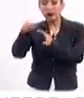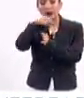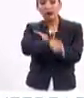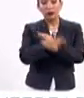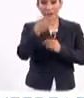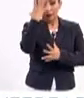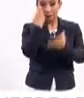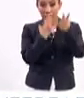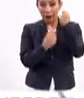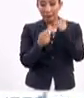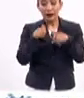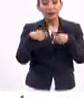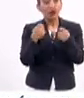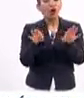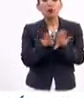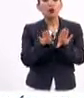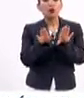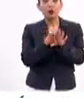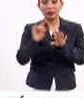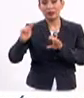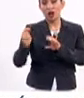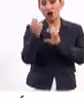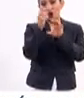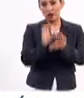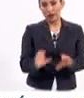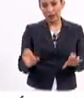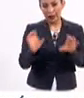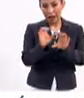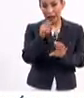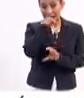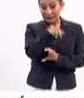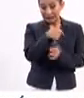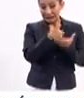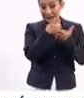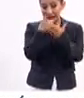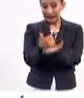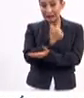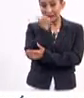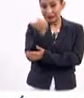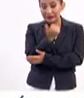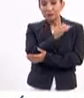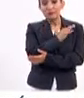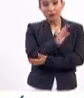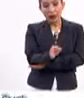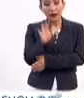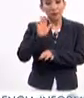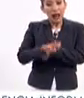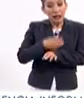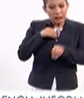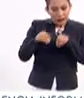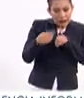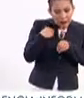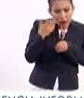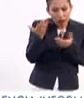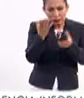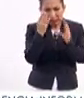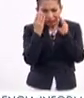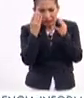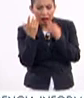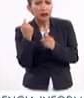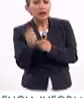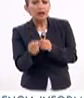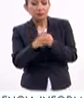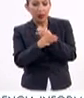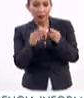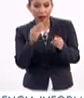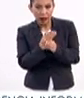los aprendizajes se brindan a través de las tecnologías. Por este medio, los estudiantes tienen un rol más activo con una pedagogía basada